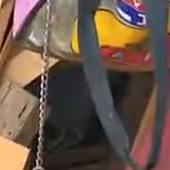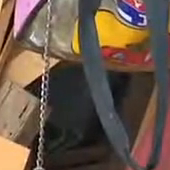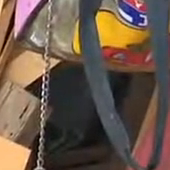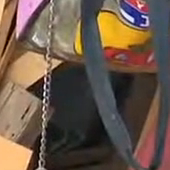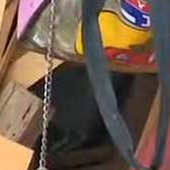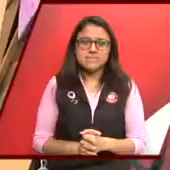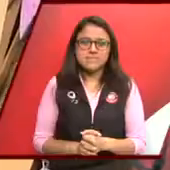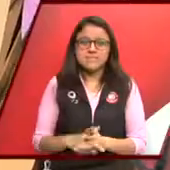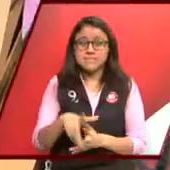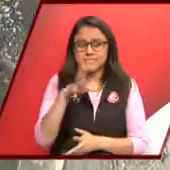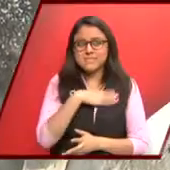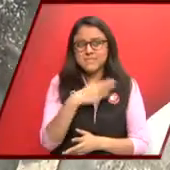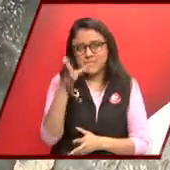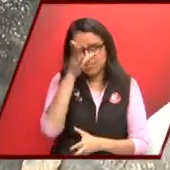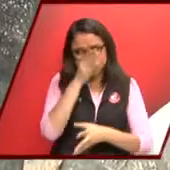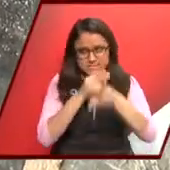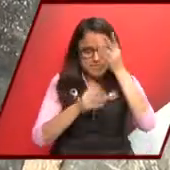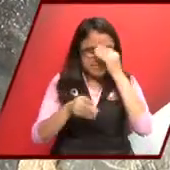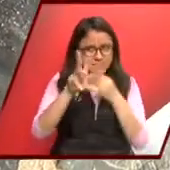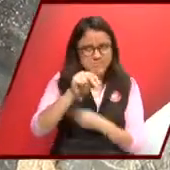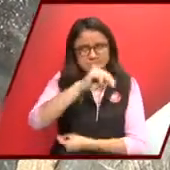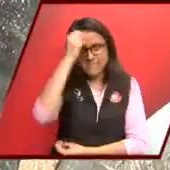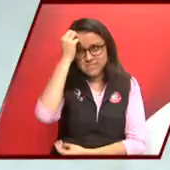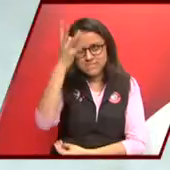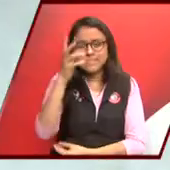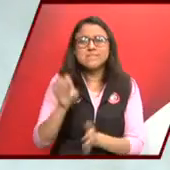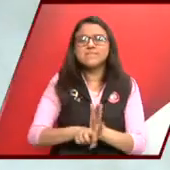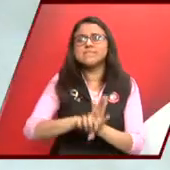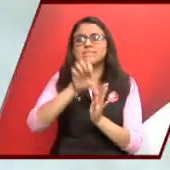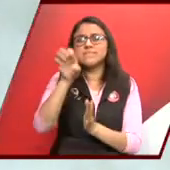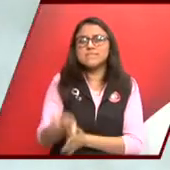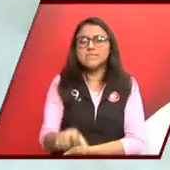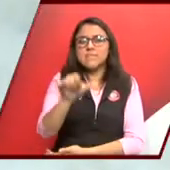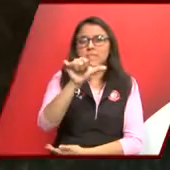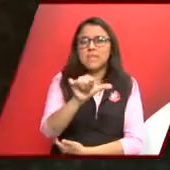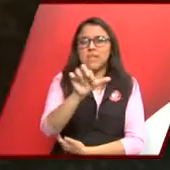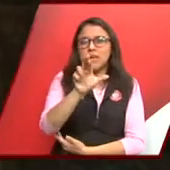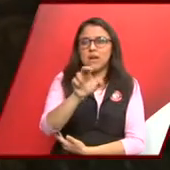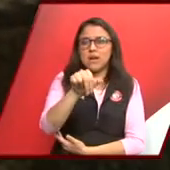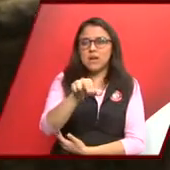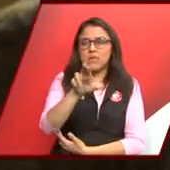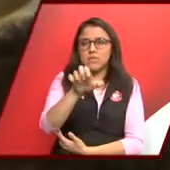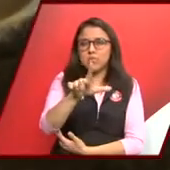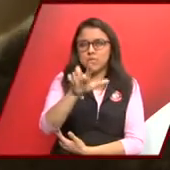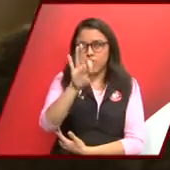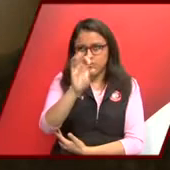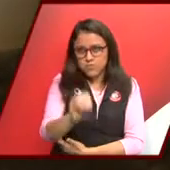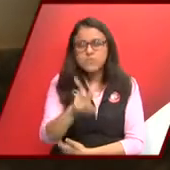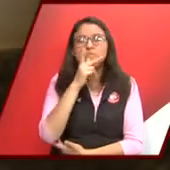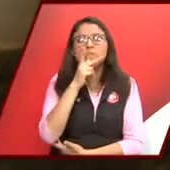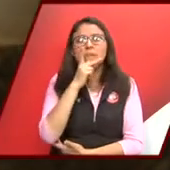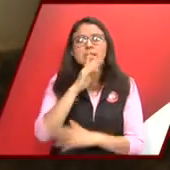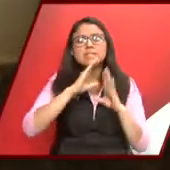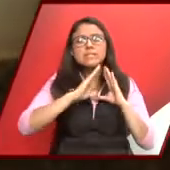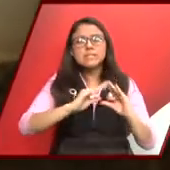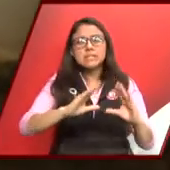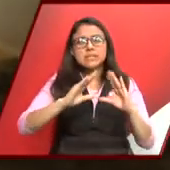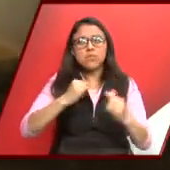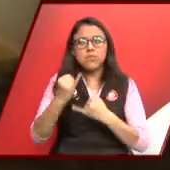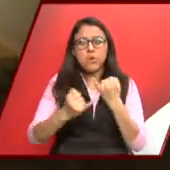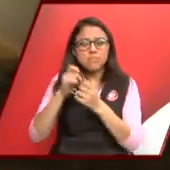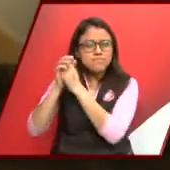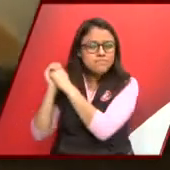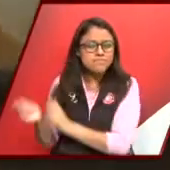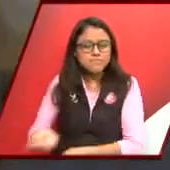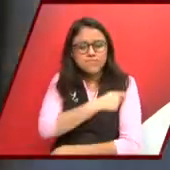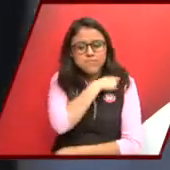Lo que bien se aprende, no se olvida. Por ejemplo, don Arnulfo, a quien su padre le enseñó no solo a jugar con el trompo,